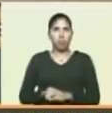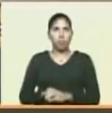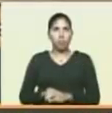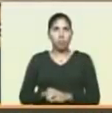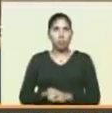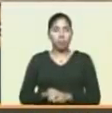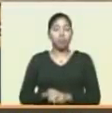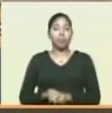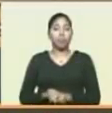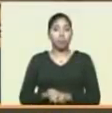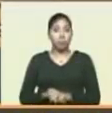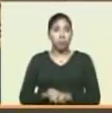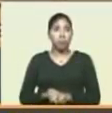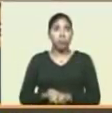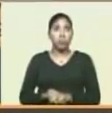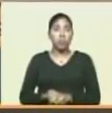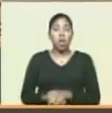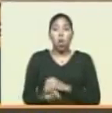Y